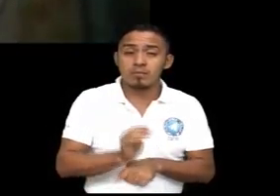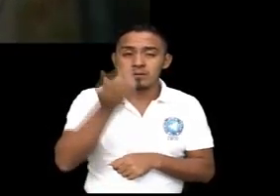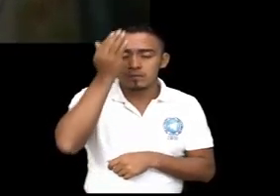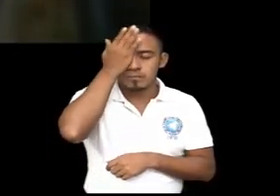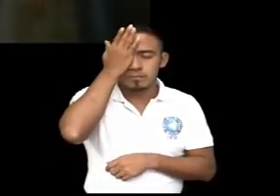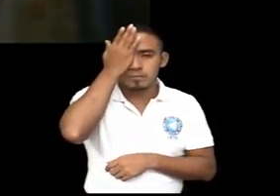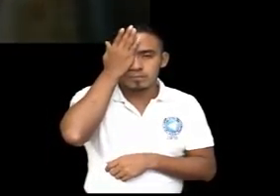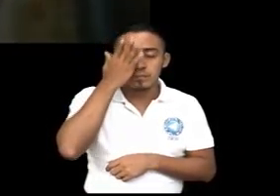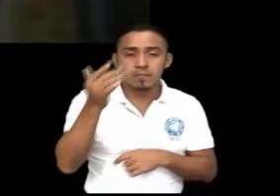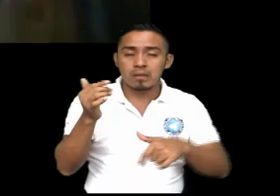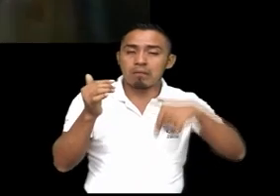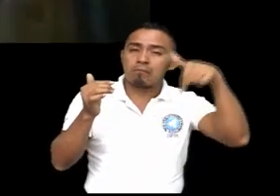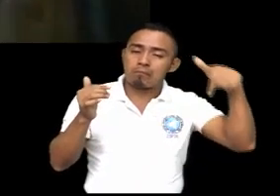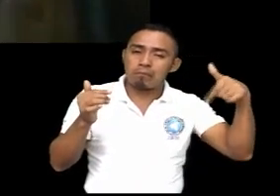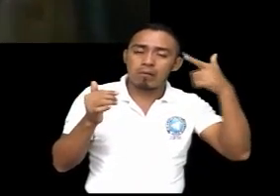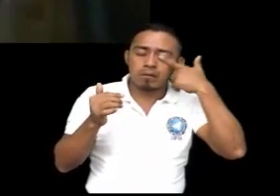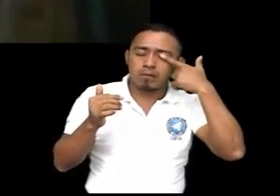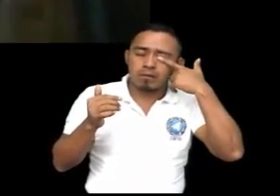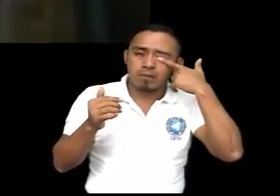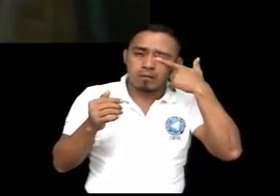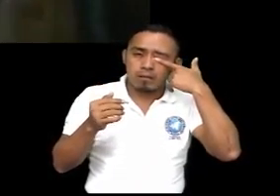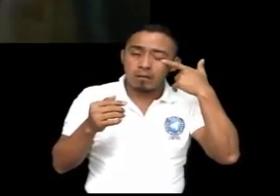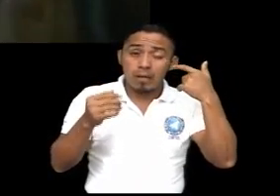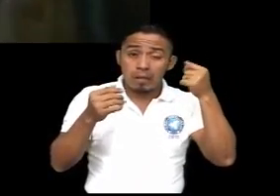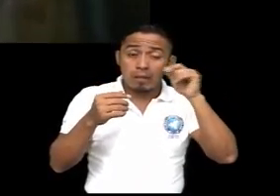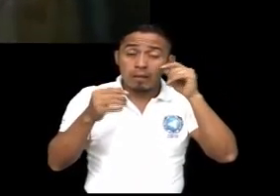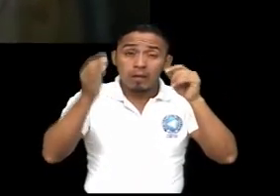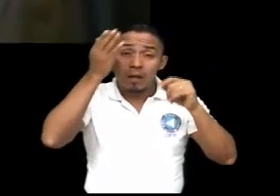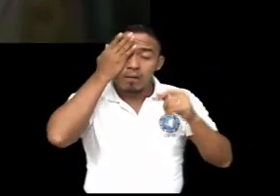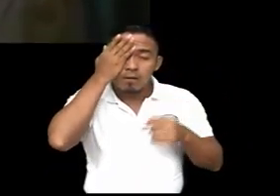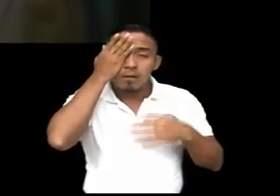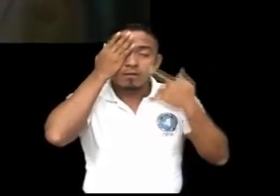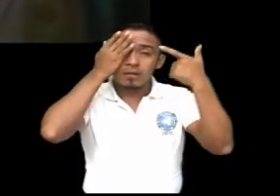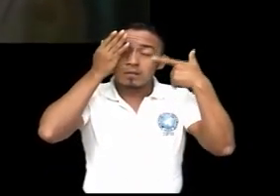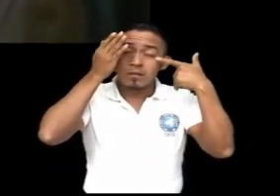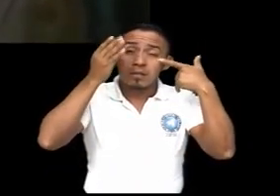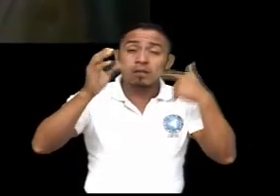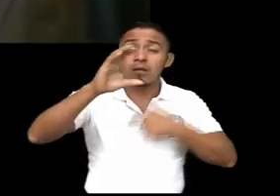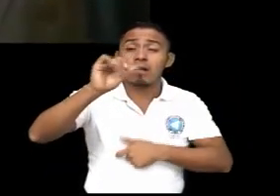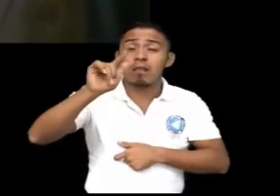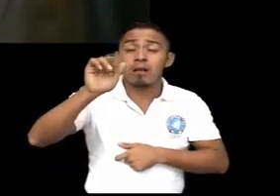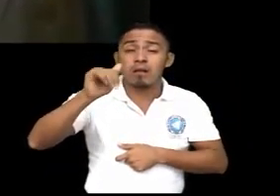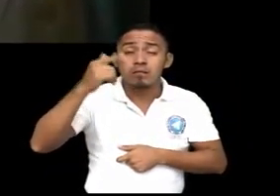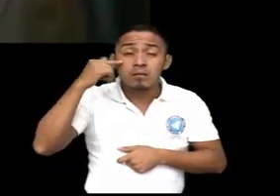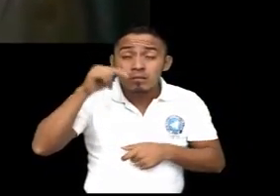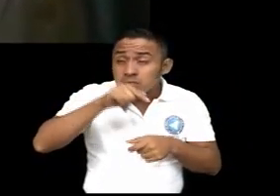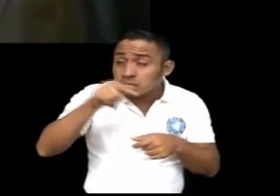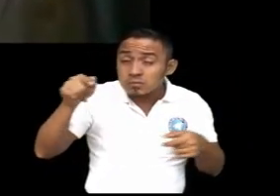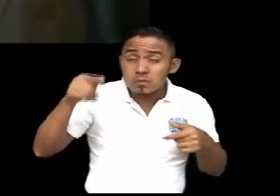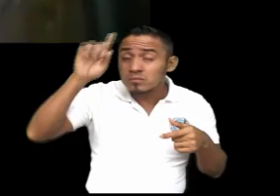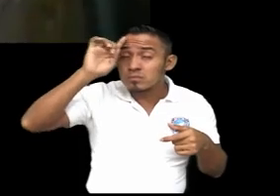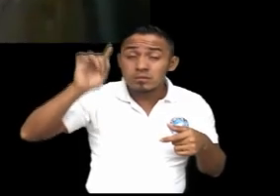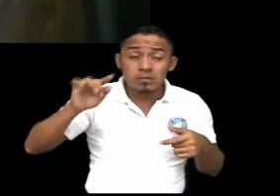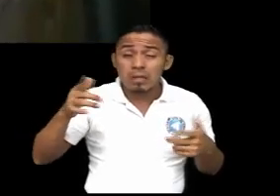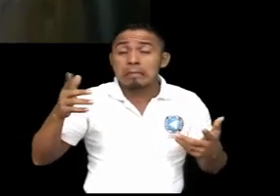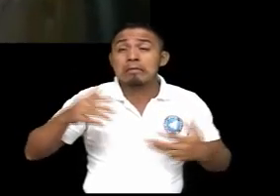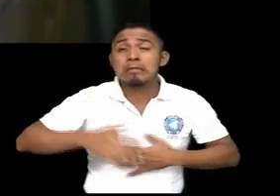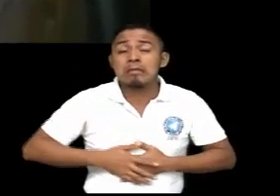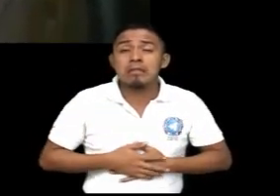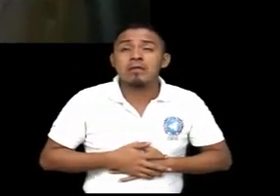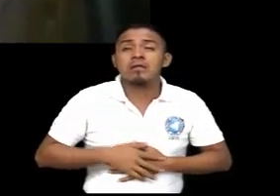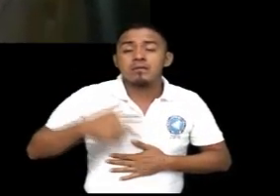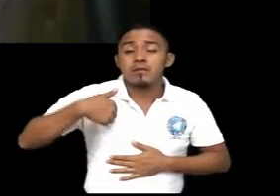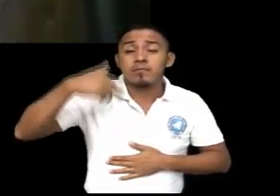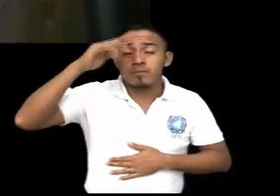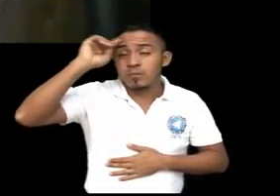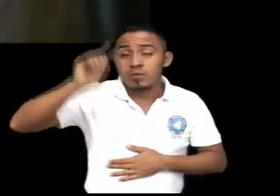tiene catarata en el otro ojo, o no está acostumbrado a ver solo con un ojo, pierde la profundidad de campo y ese paciente, si va a una